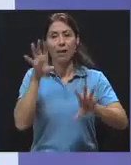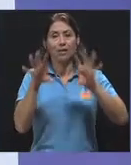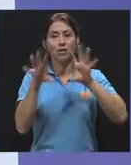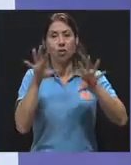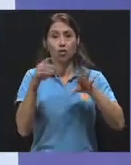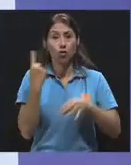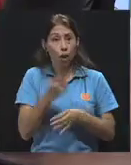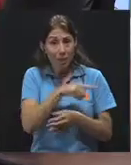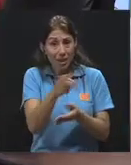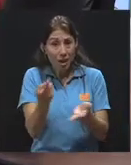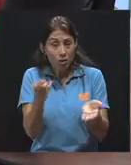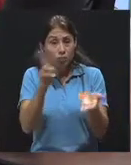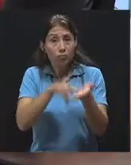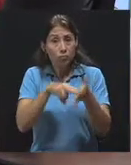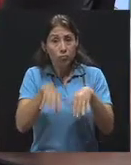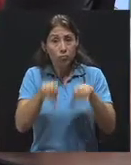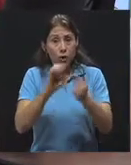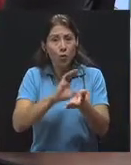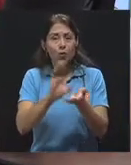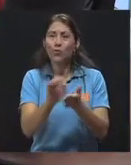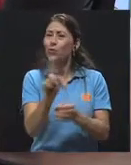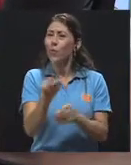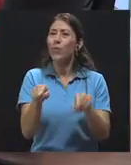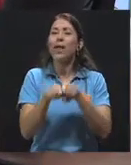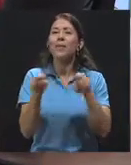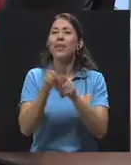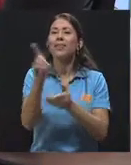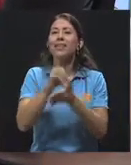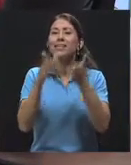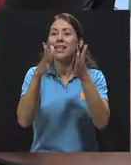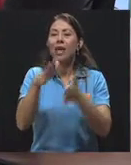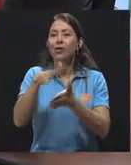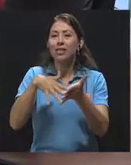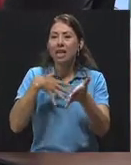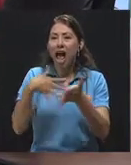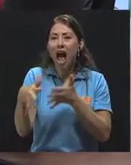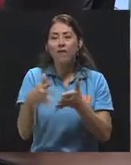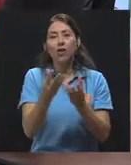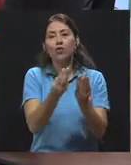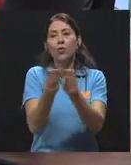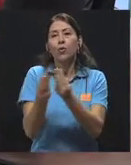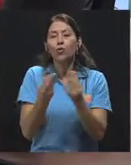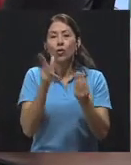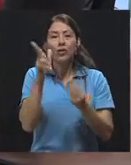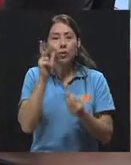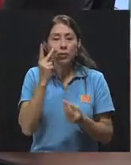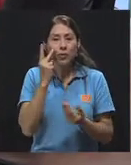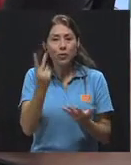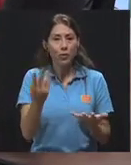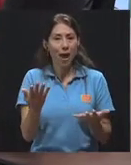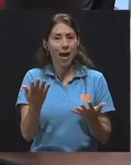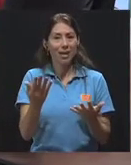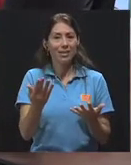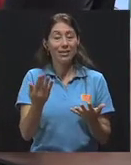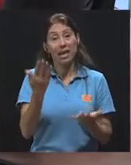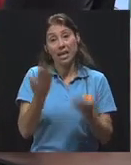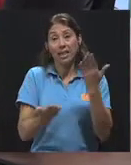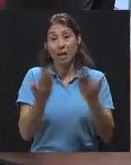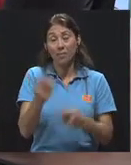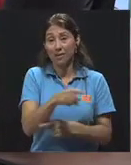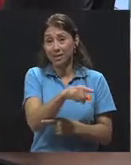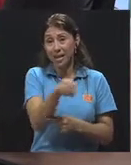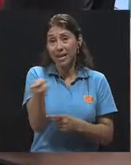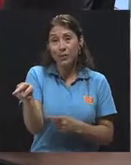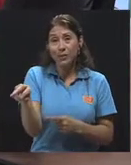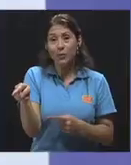claro, cursos, porque también los llevan diseñadores gráficos, uh-huh, productores audiovisuales, que de repente hasta para ellos